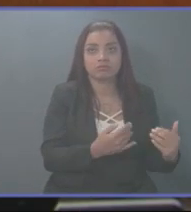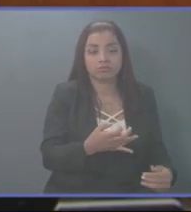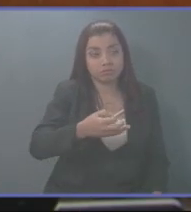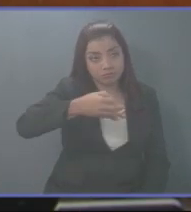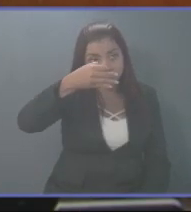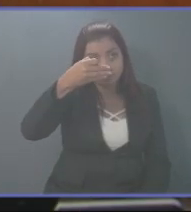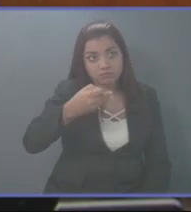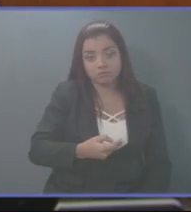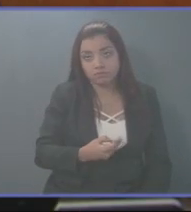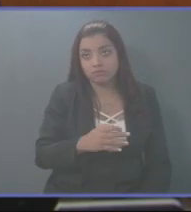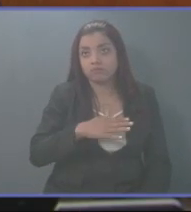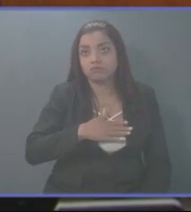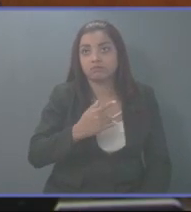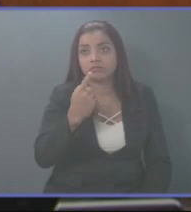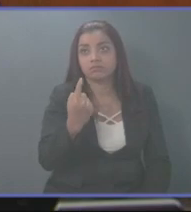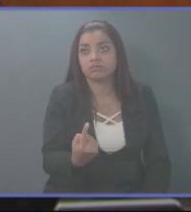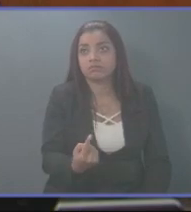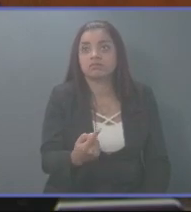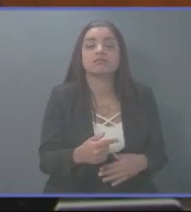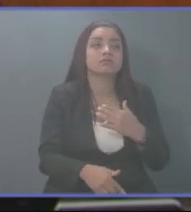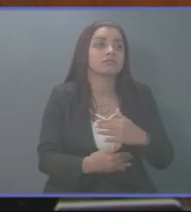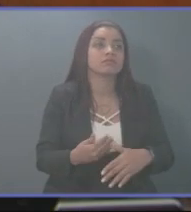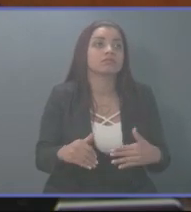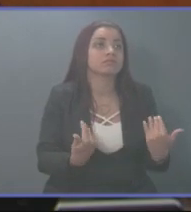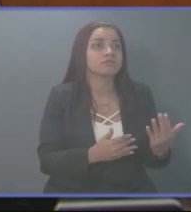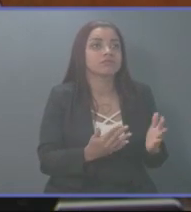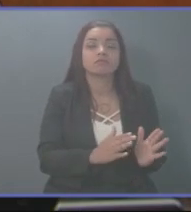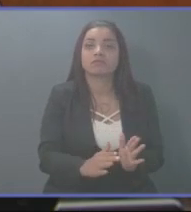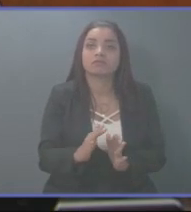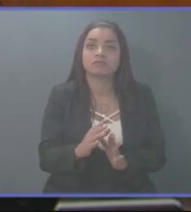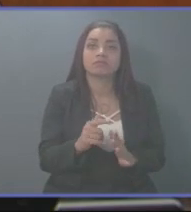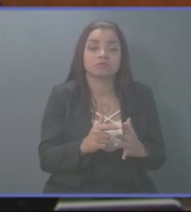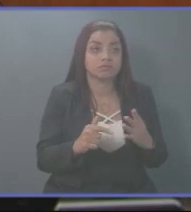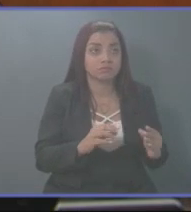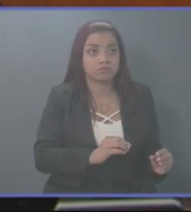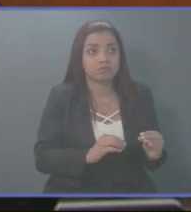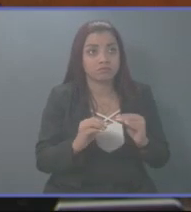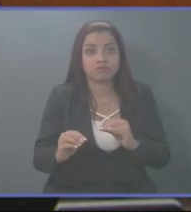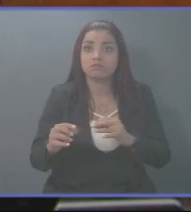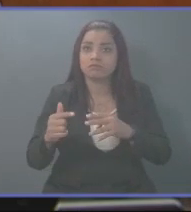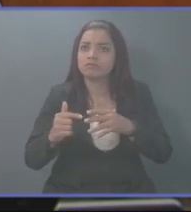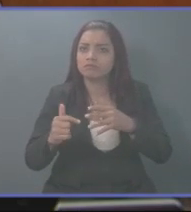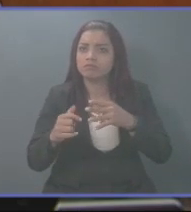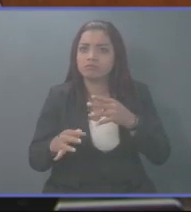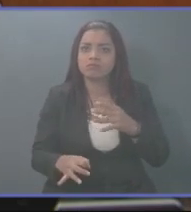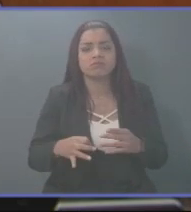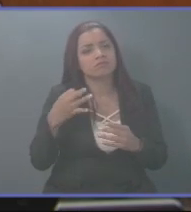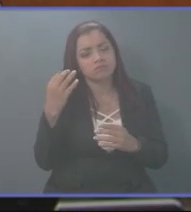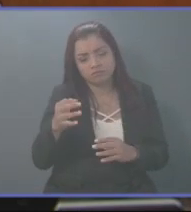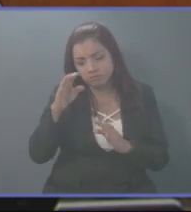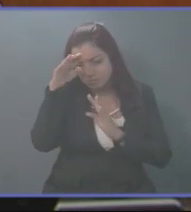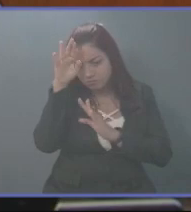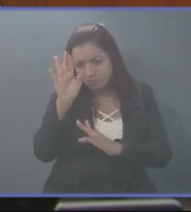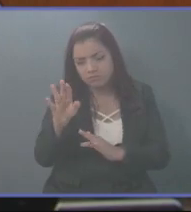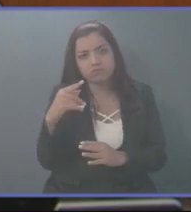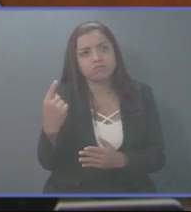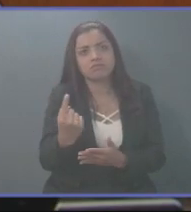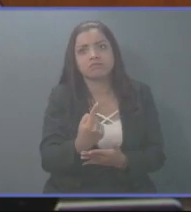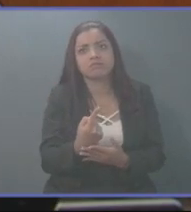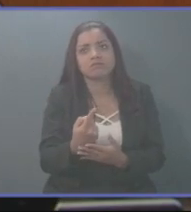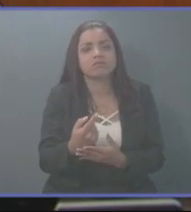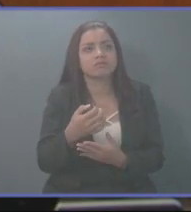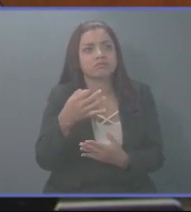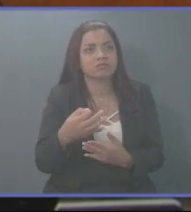humana. En todas las actuaciones realizadas en aplicación de la presente ley, debe respetarse la dignidad de la persona